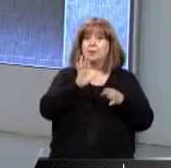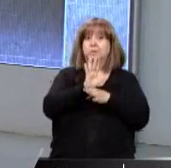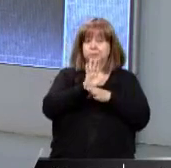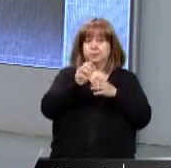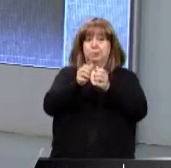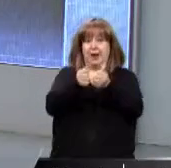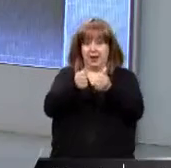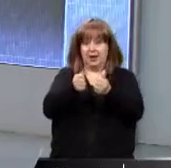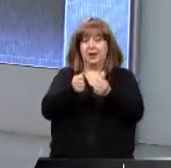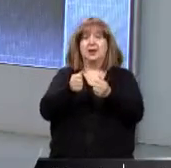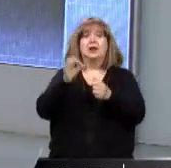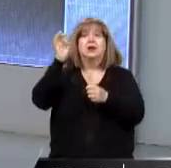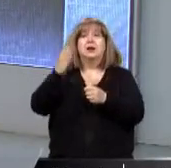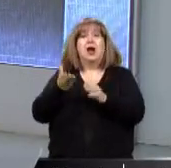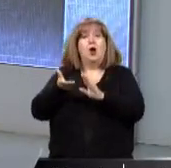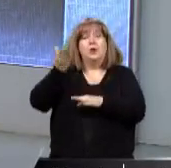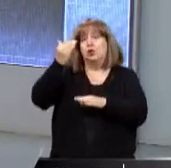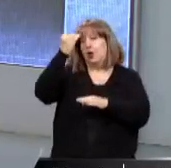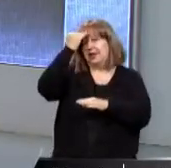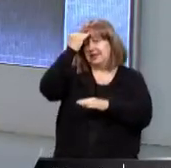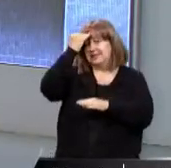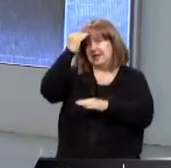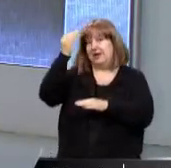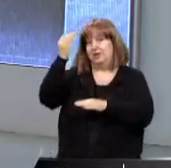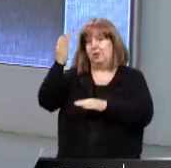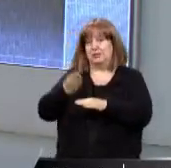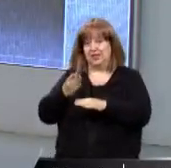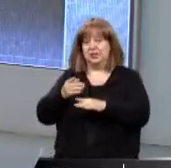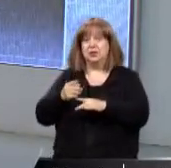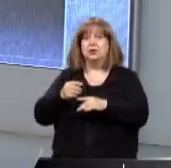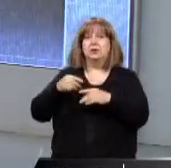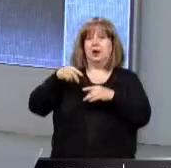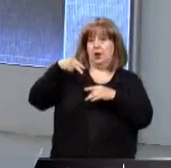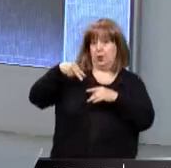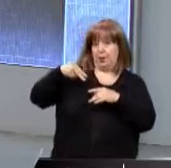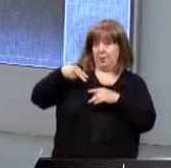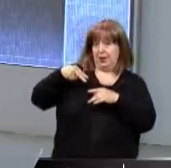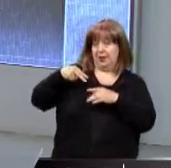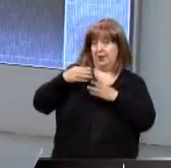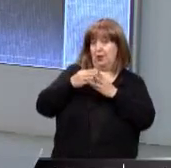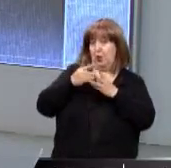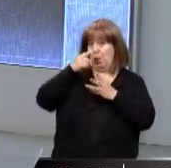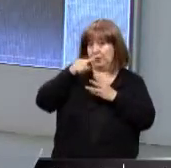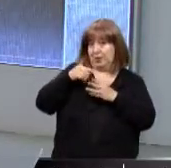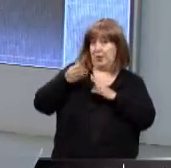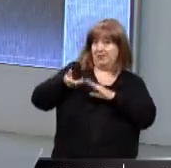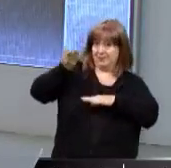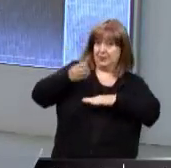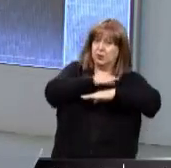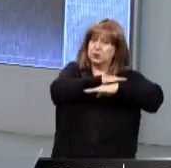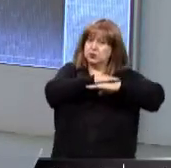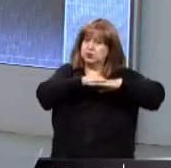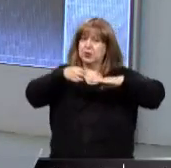panificados. El 15% es la actualización justamente después de noviembre, el 25 de noviembre, que fue la última